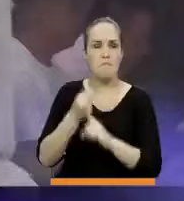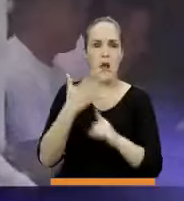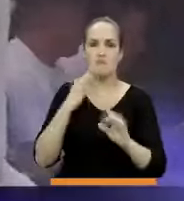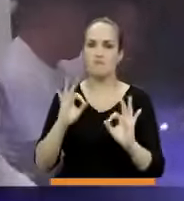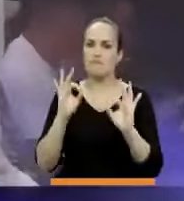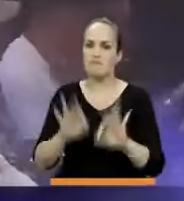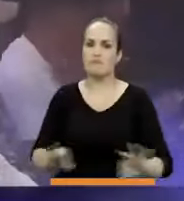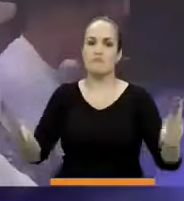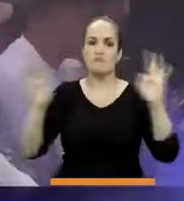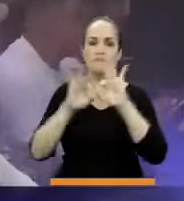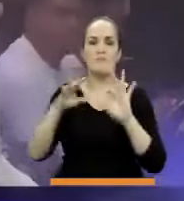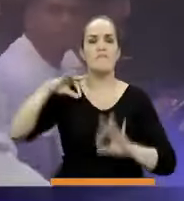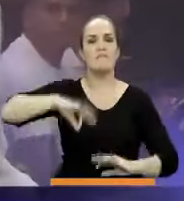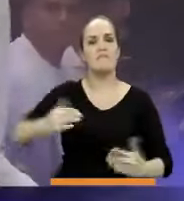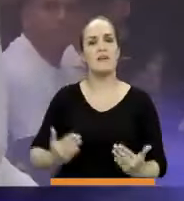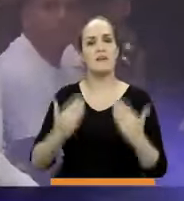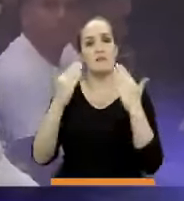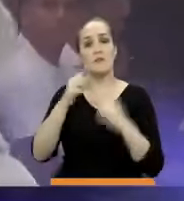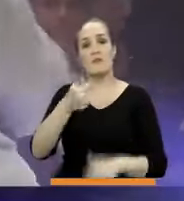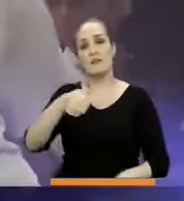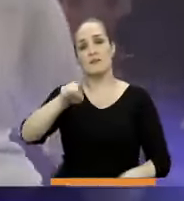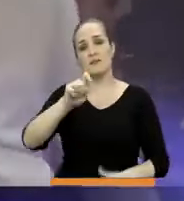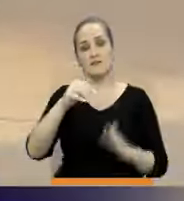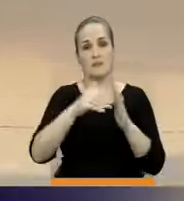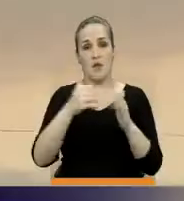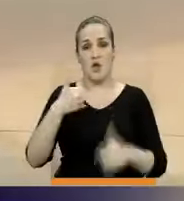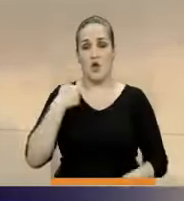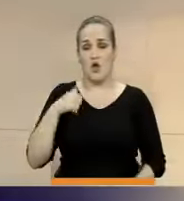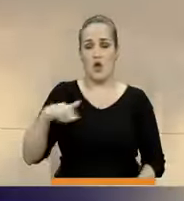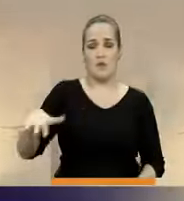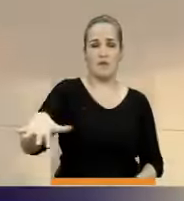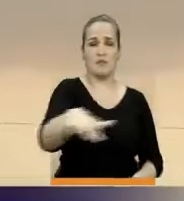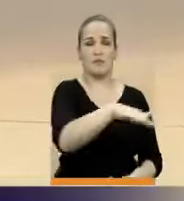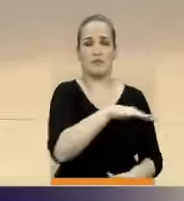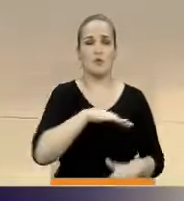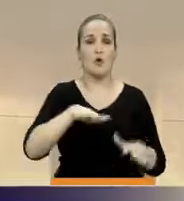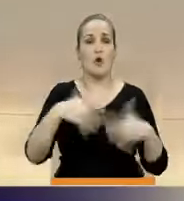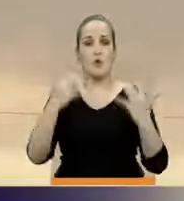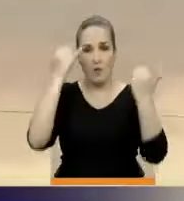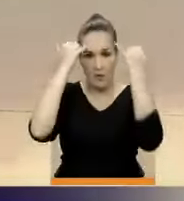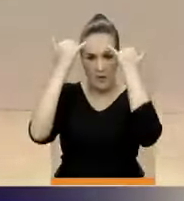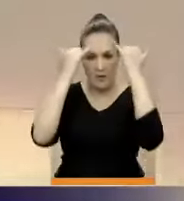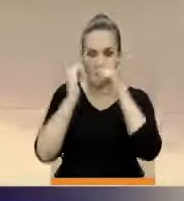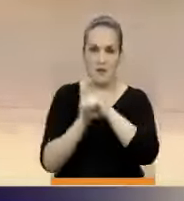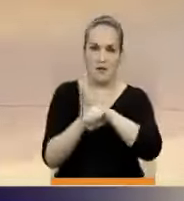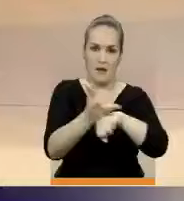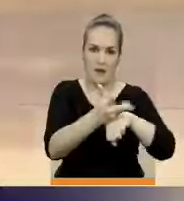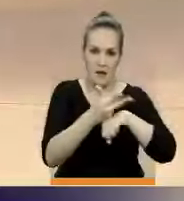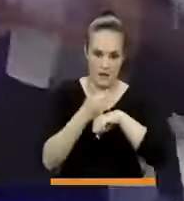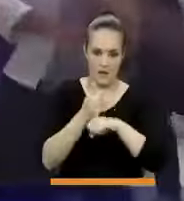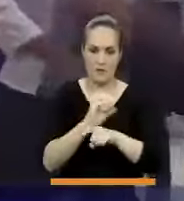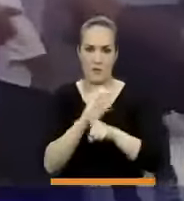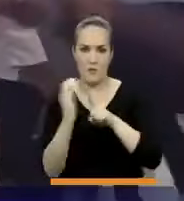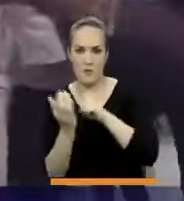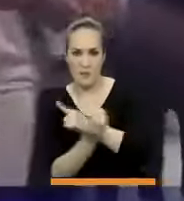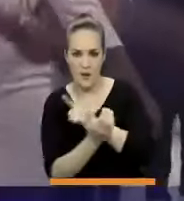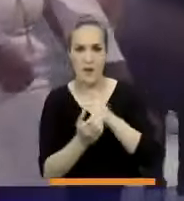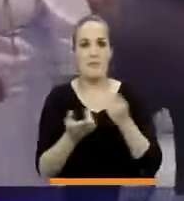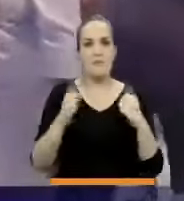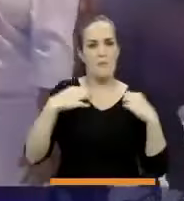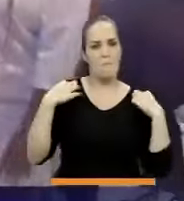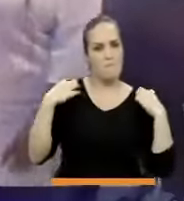significativo, beneficiando a más de 16.000 jóvenes a través de iniciativas artísticas, culturales y de